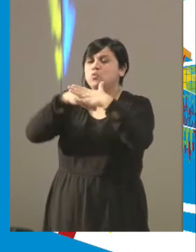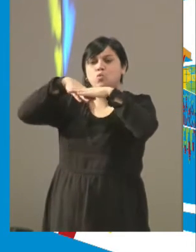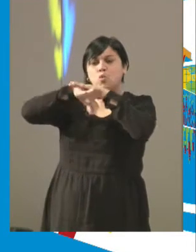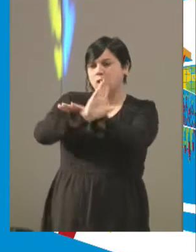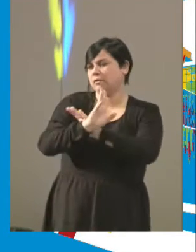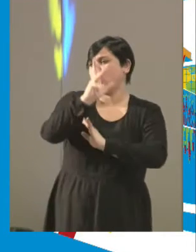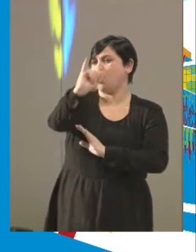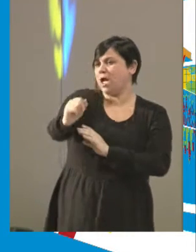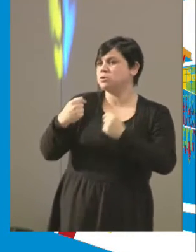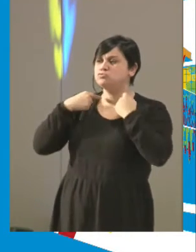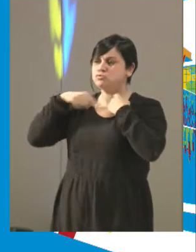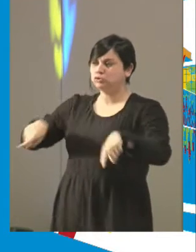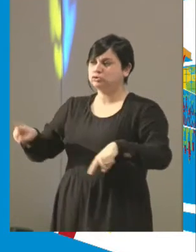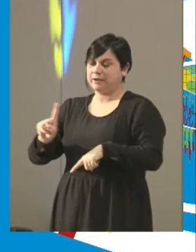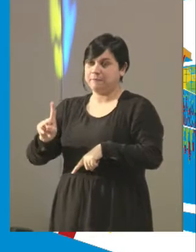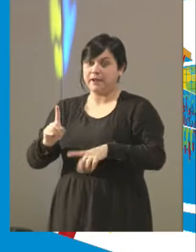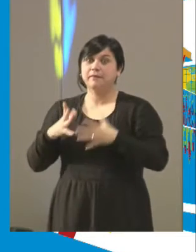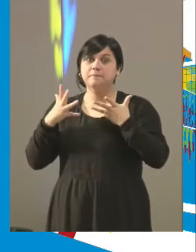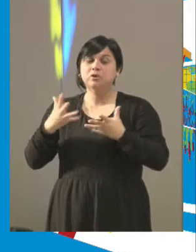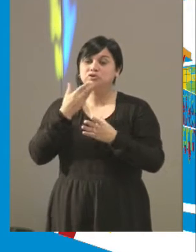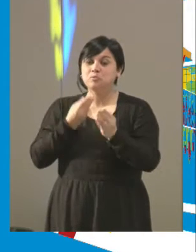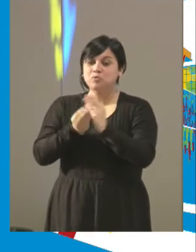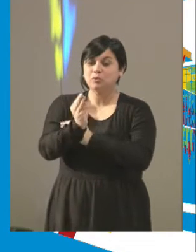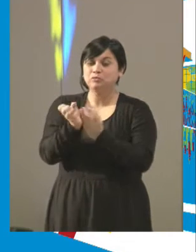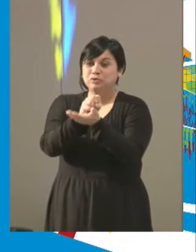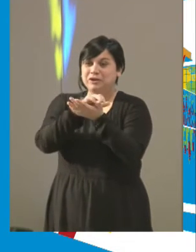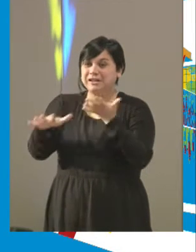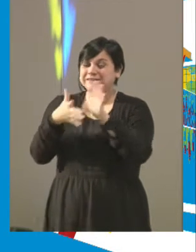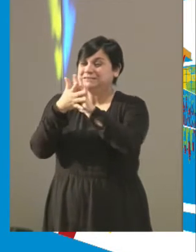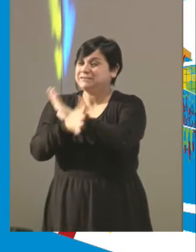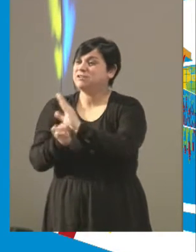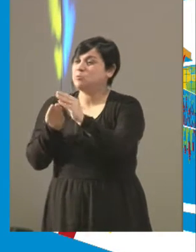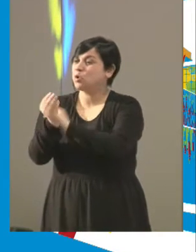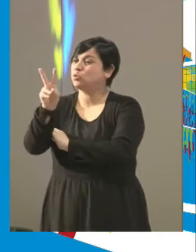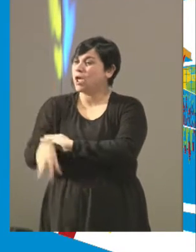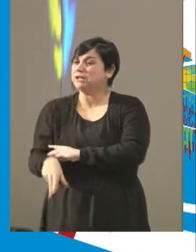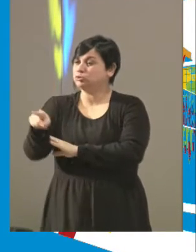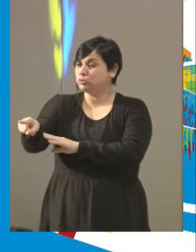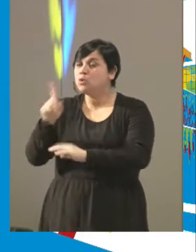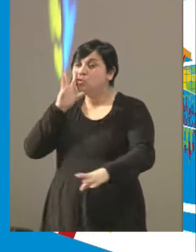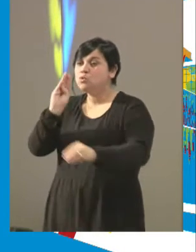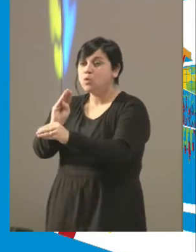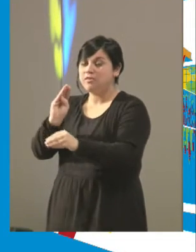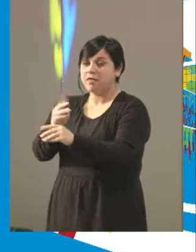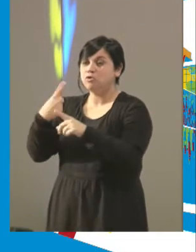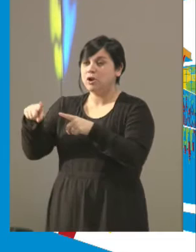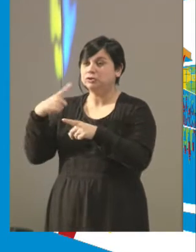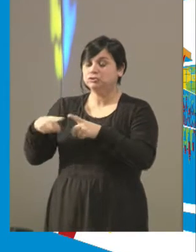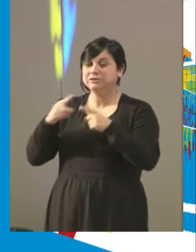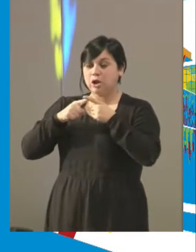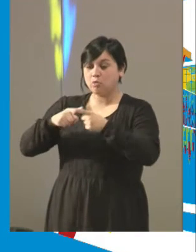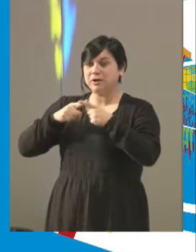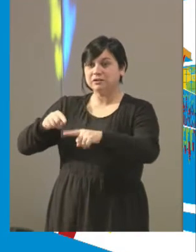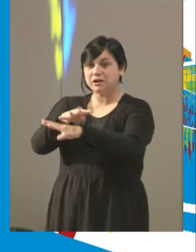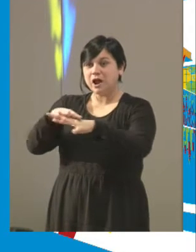Y como dicen, si el producto es gratis, el producto eres tú, ¿no? Sed cuidadosos con lo que compartís en las redes